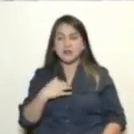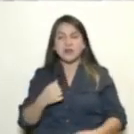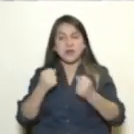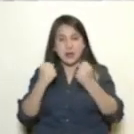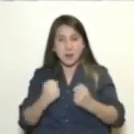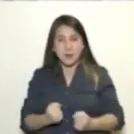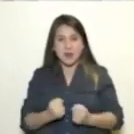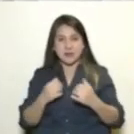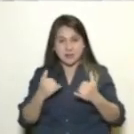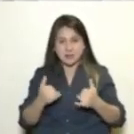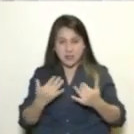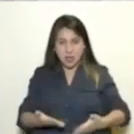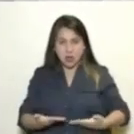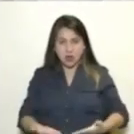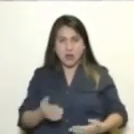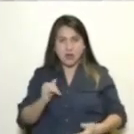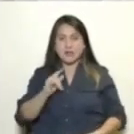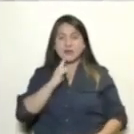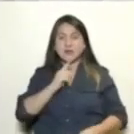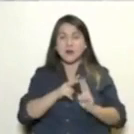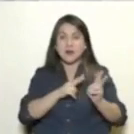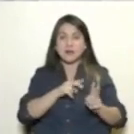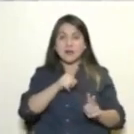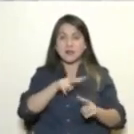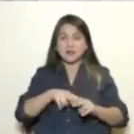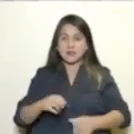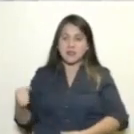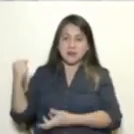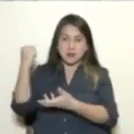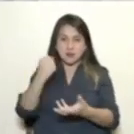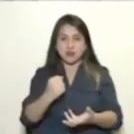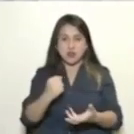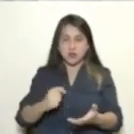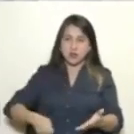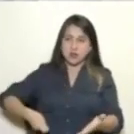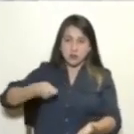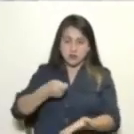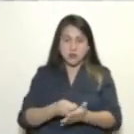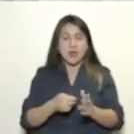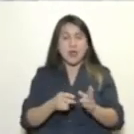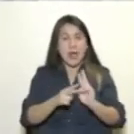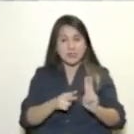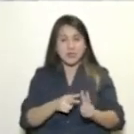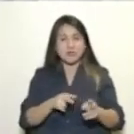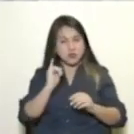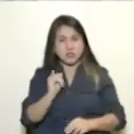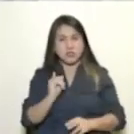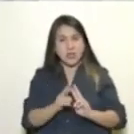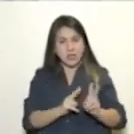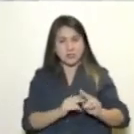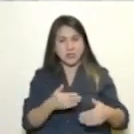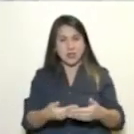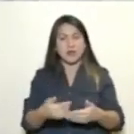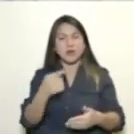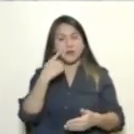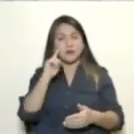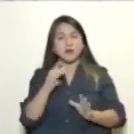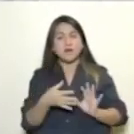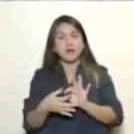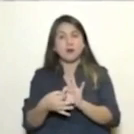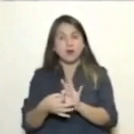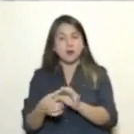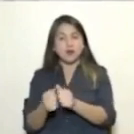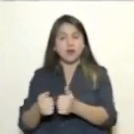capaces. Ahora, si tenemos que hacer estas inversiones, las hacemos de tal manera que nos vincula con